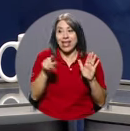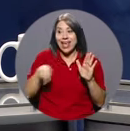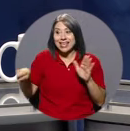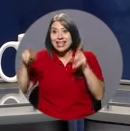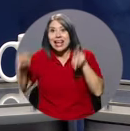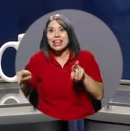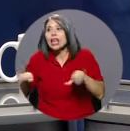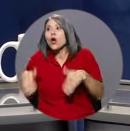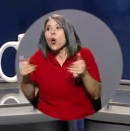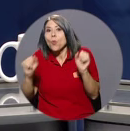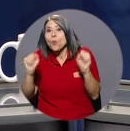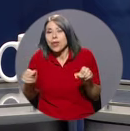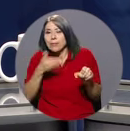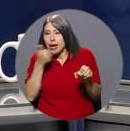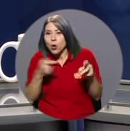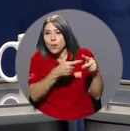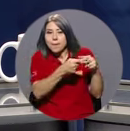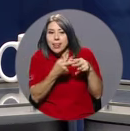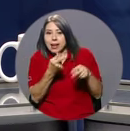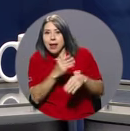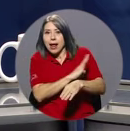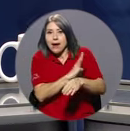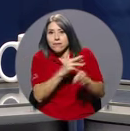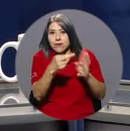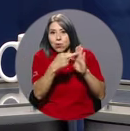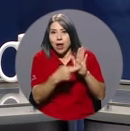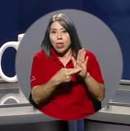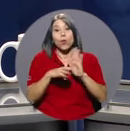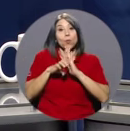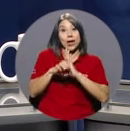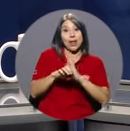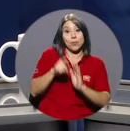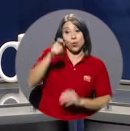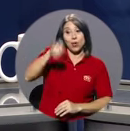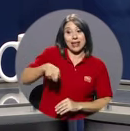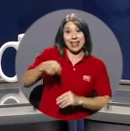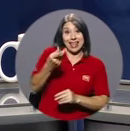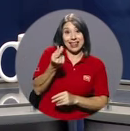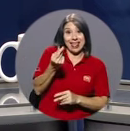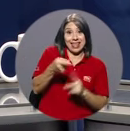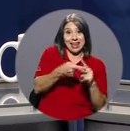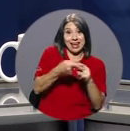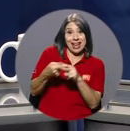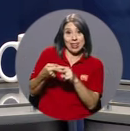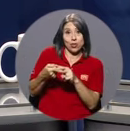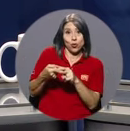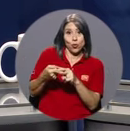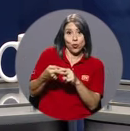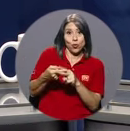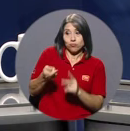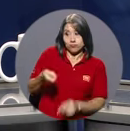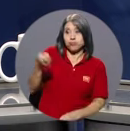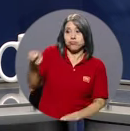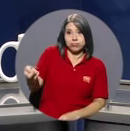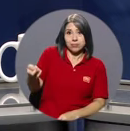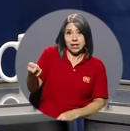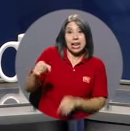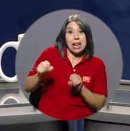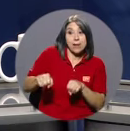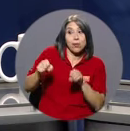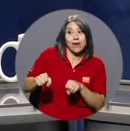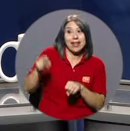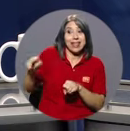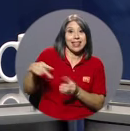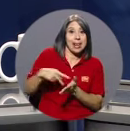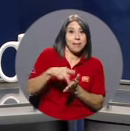regulado? Resulta que, por ejemplo, si usted da una tarjeta de crédito, la probabilidad de que un cliente le pague con cierto perfil puede